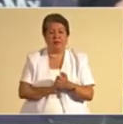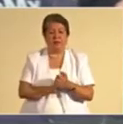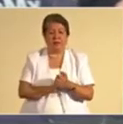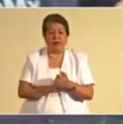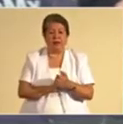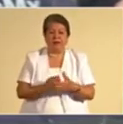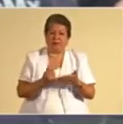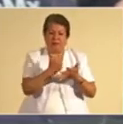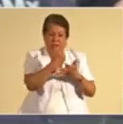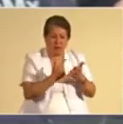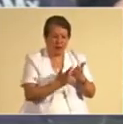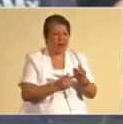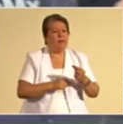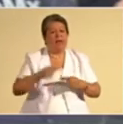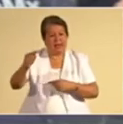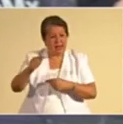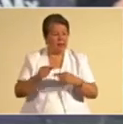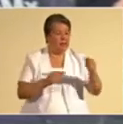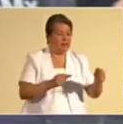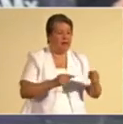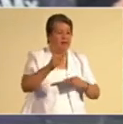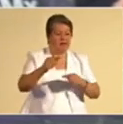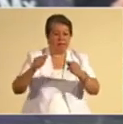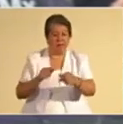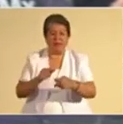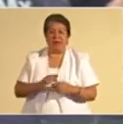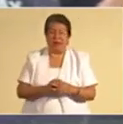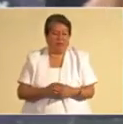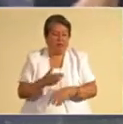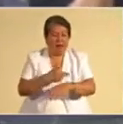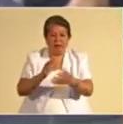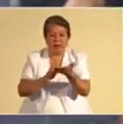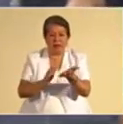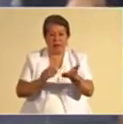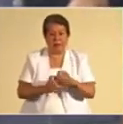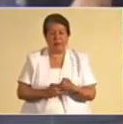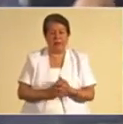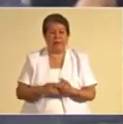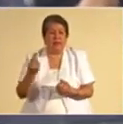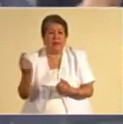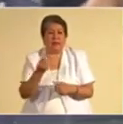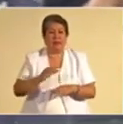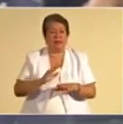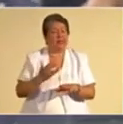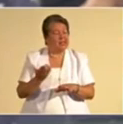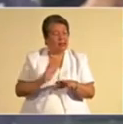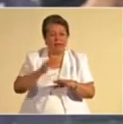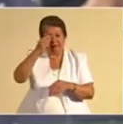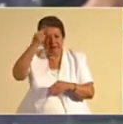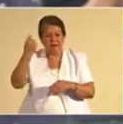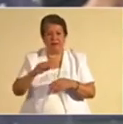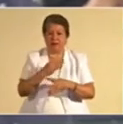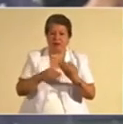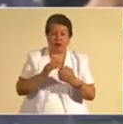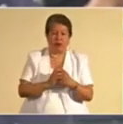era trámite tras trámite. Necesitamos facilitar, necesitamos hacer más ágil todo esto.